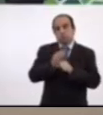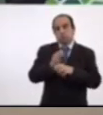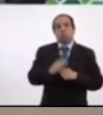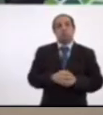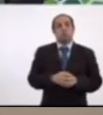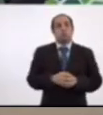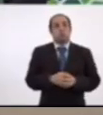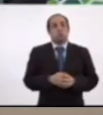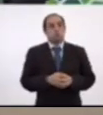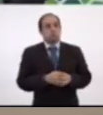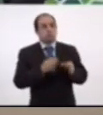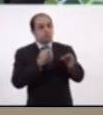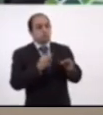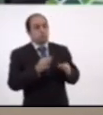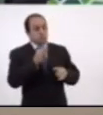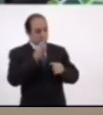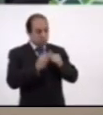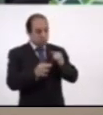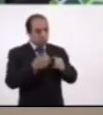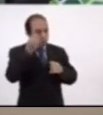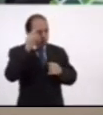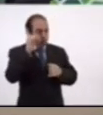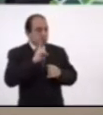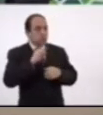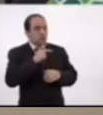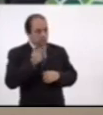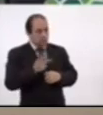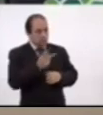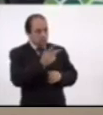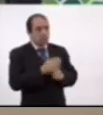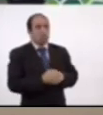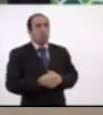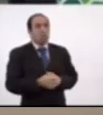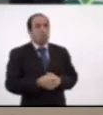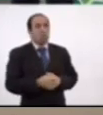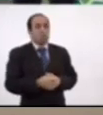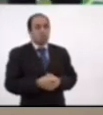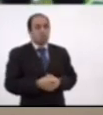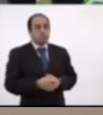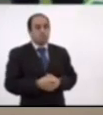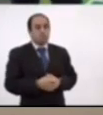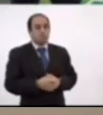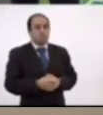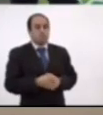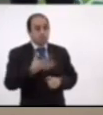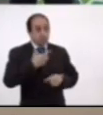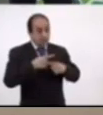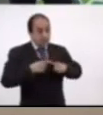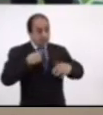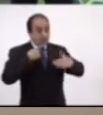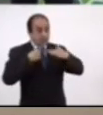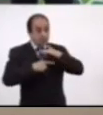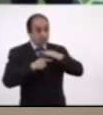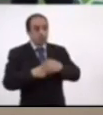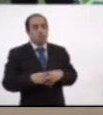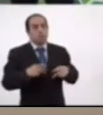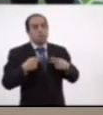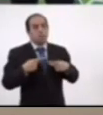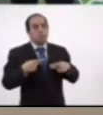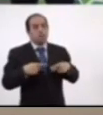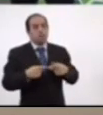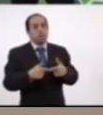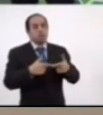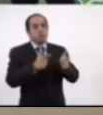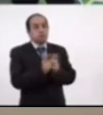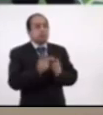Perfecto. Gracias. Y por último, doctora, me gustaría preguntarle, hay diversas denuncias de candidatos